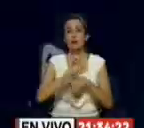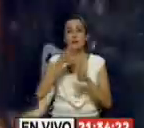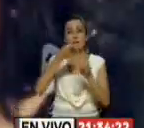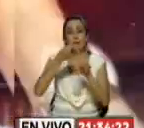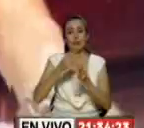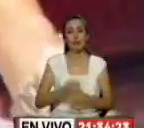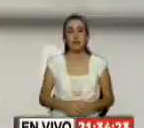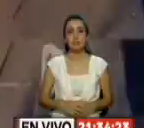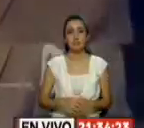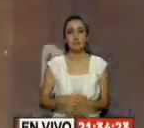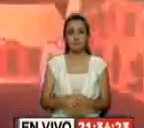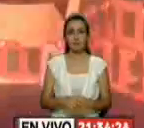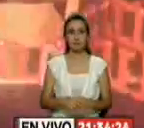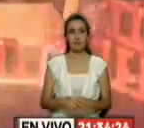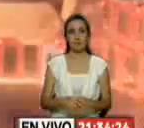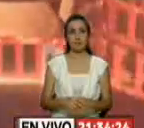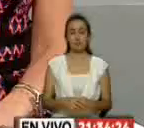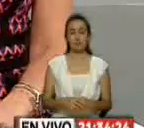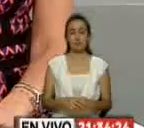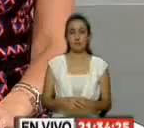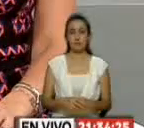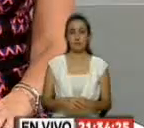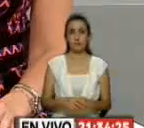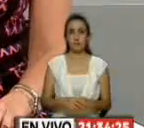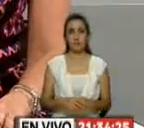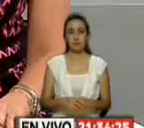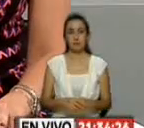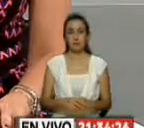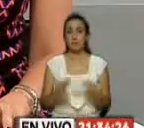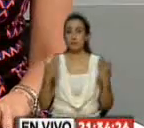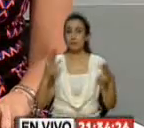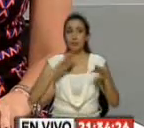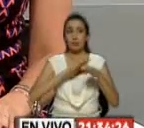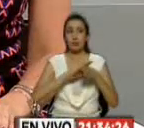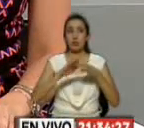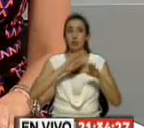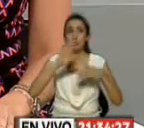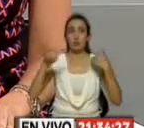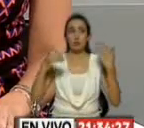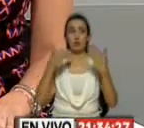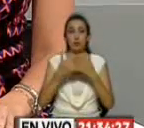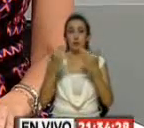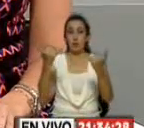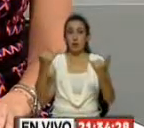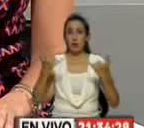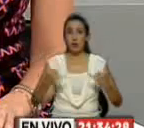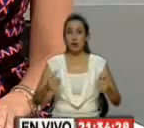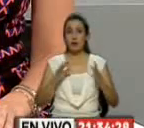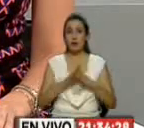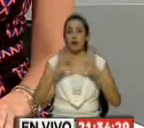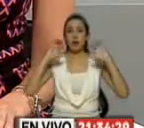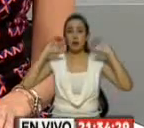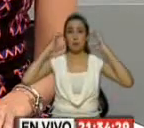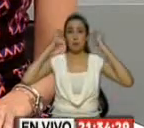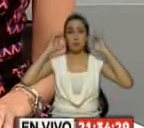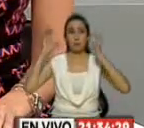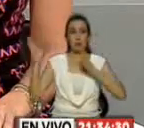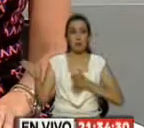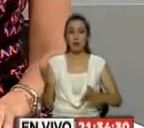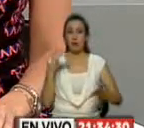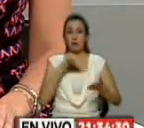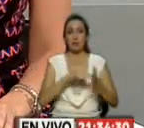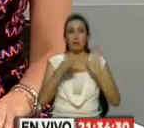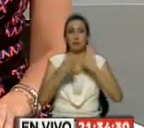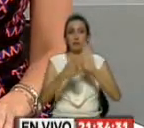TV. Sofía Montoya, Telediario. Están todos invitados y ahora les contamos que Pública FM presentó una